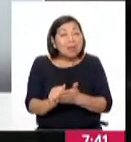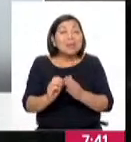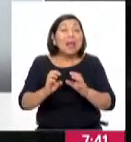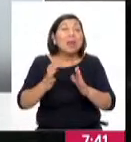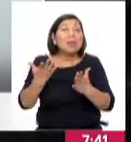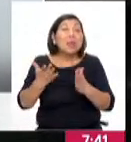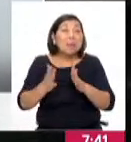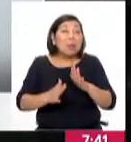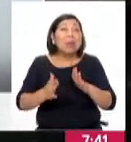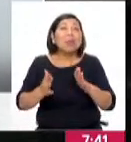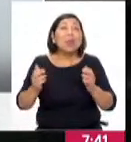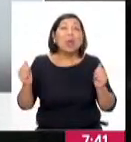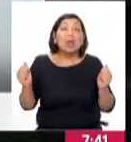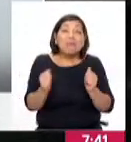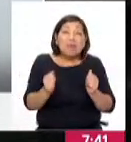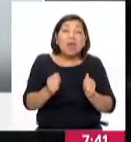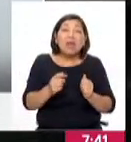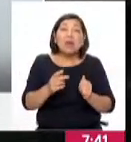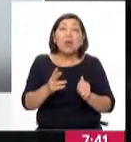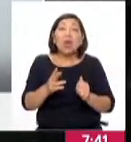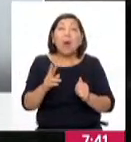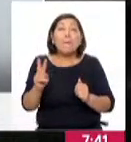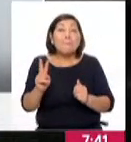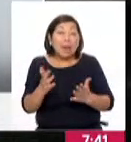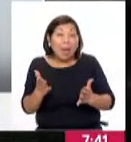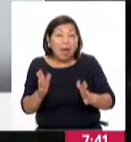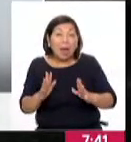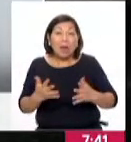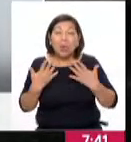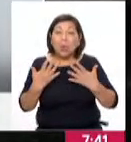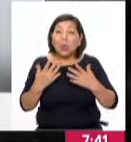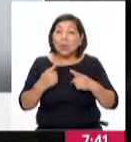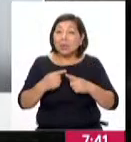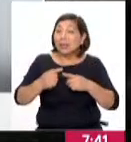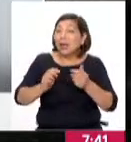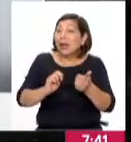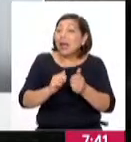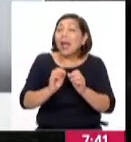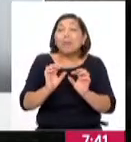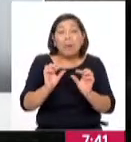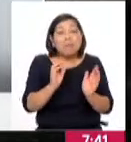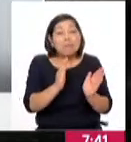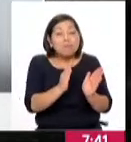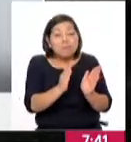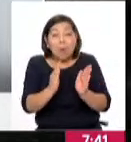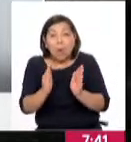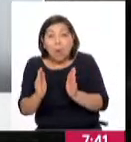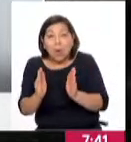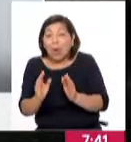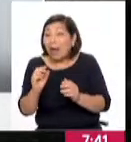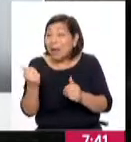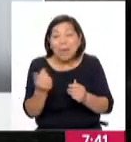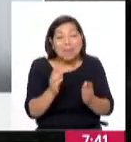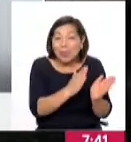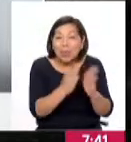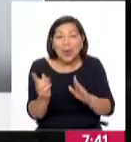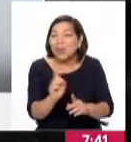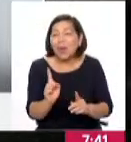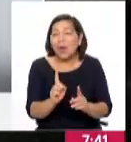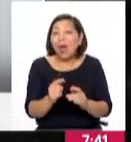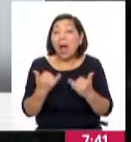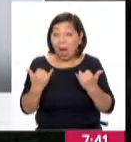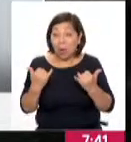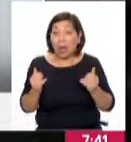no Entonces estamos ahorita justamente como muy bien lo mencionas en una transición estamos saliendo de condiciones frías